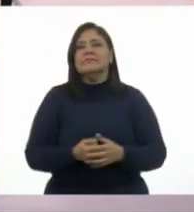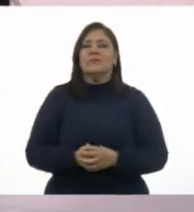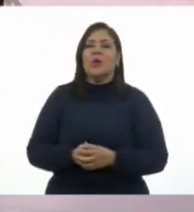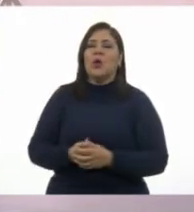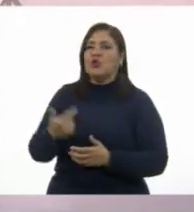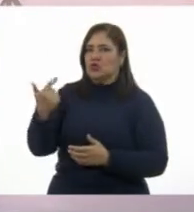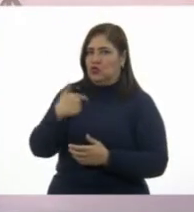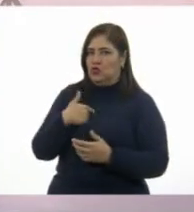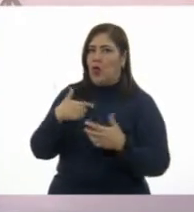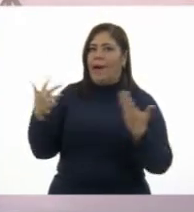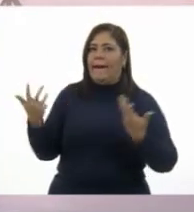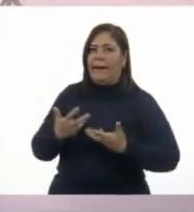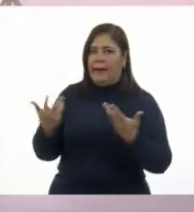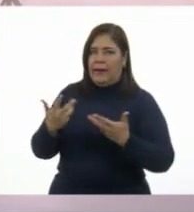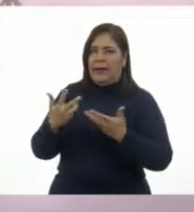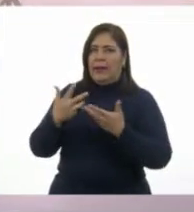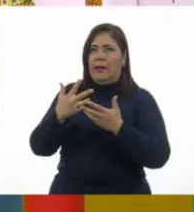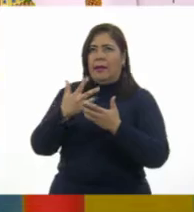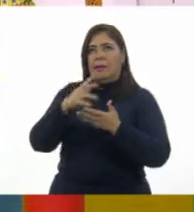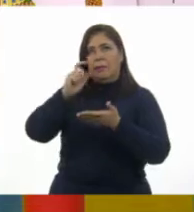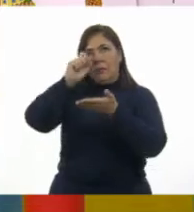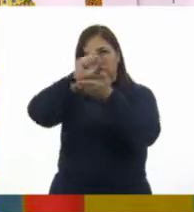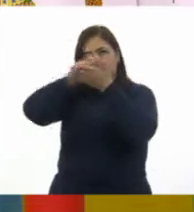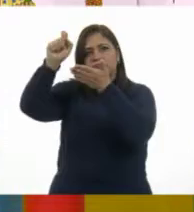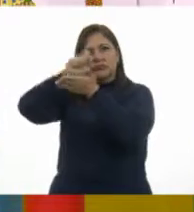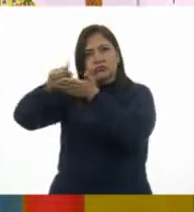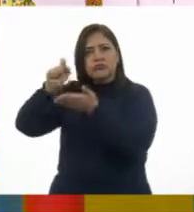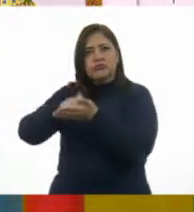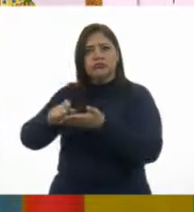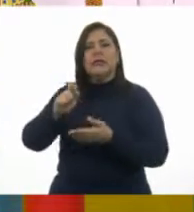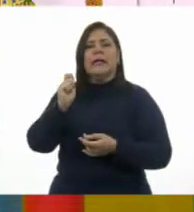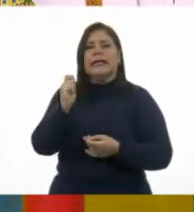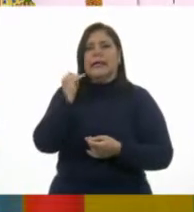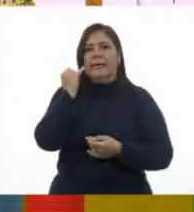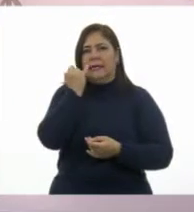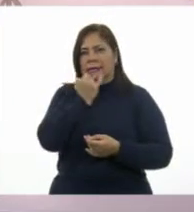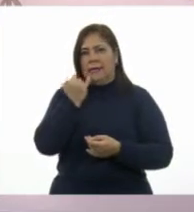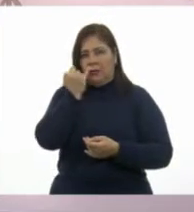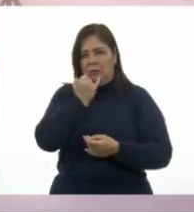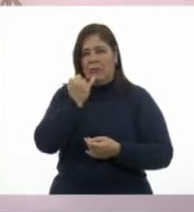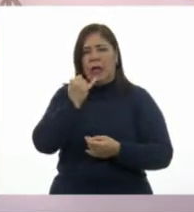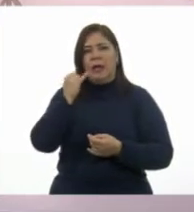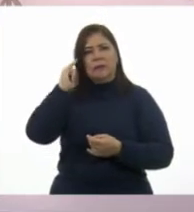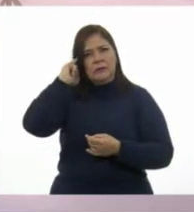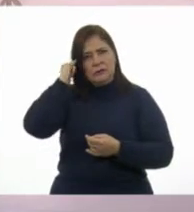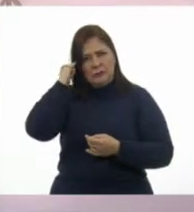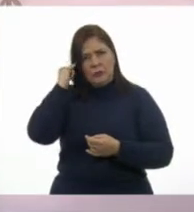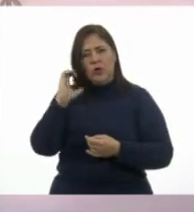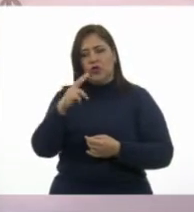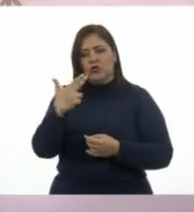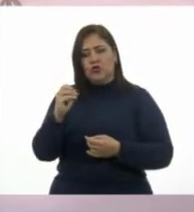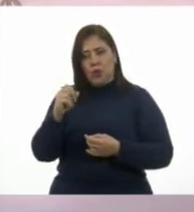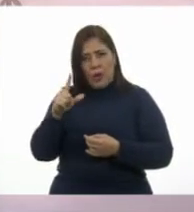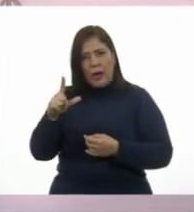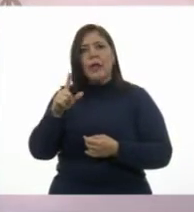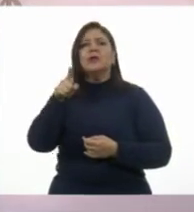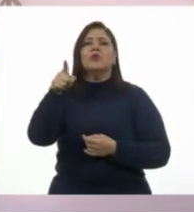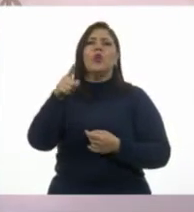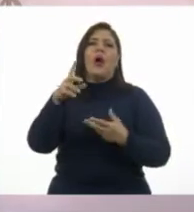Yo voy a escribir en lengua indígena, chol. Y tú vas a escribir en español. Muy